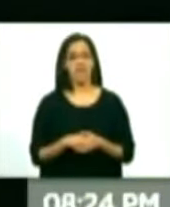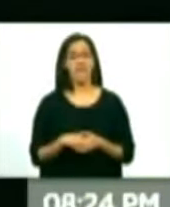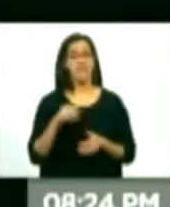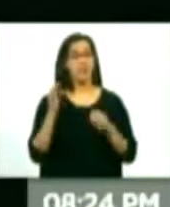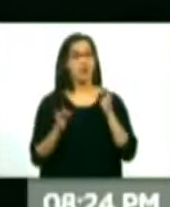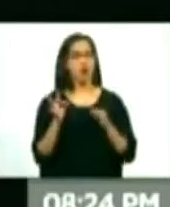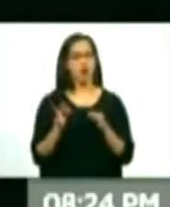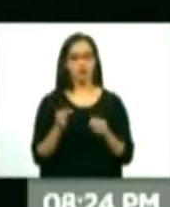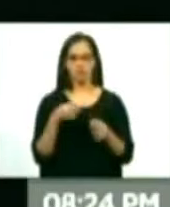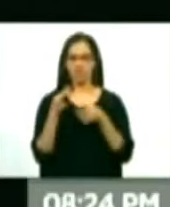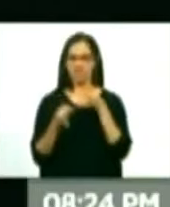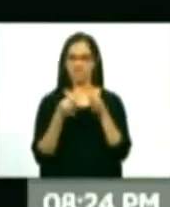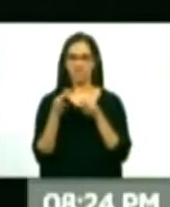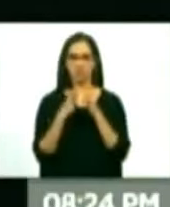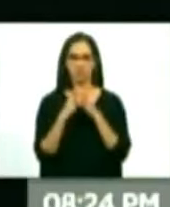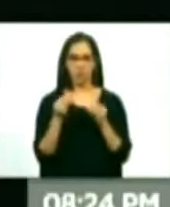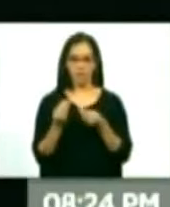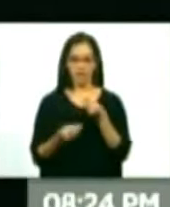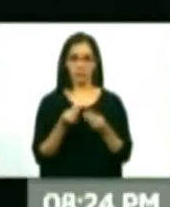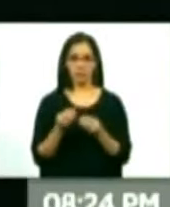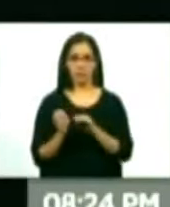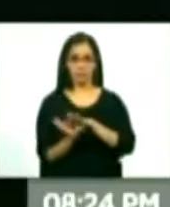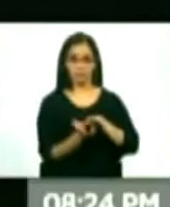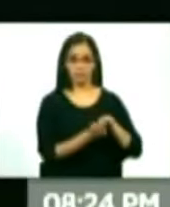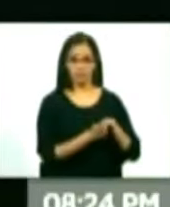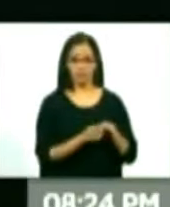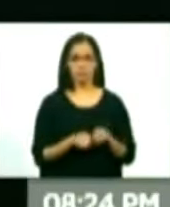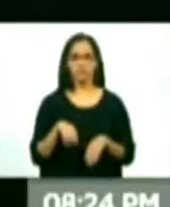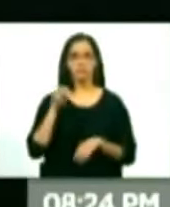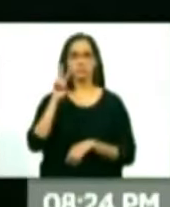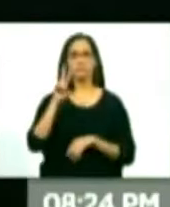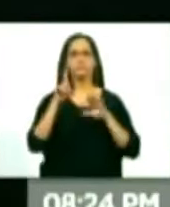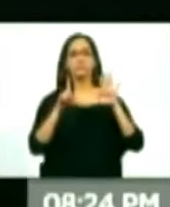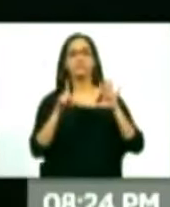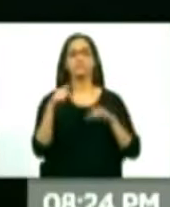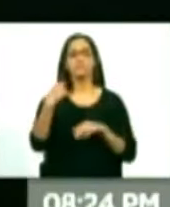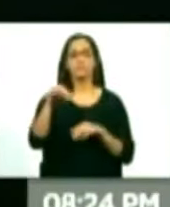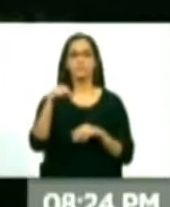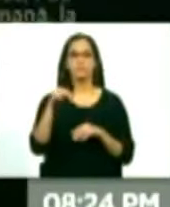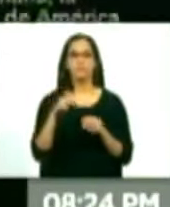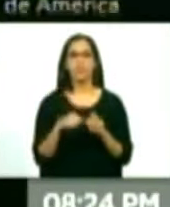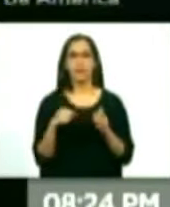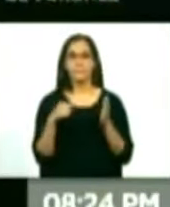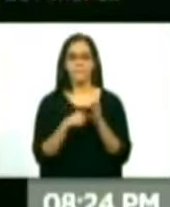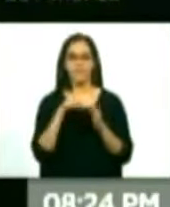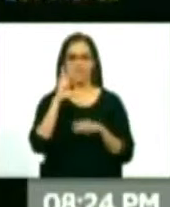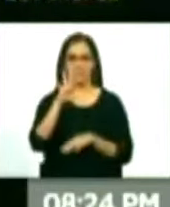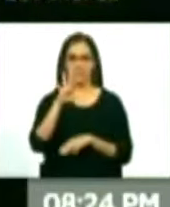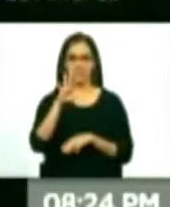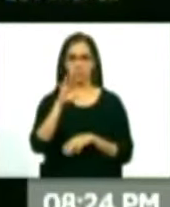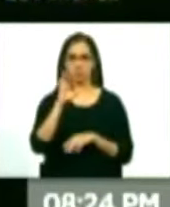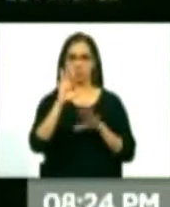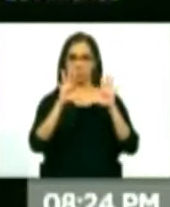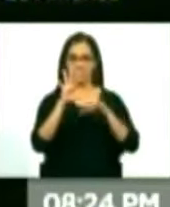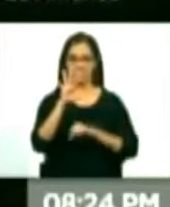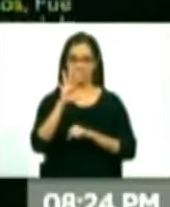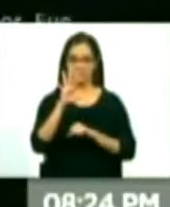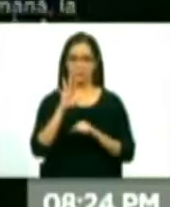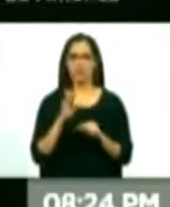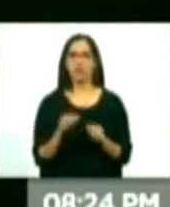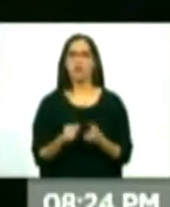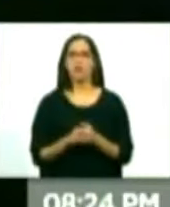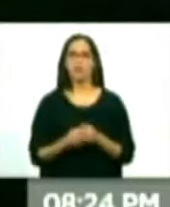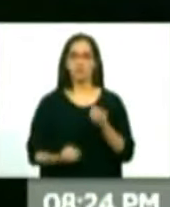línea para actuar. 27 de noviembre de 1515, hace 505 años, fue fundada